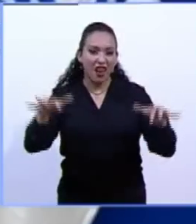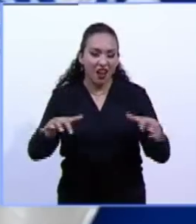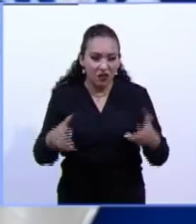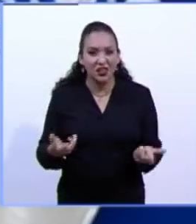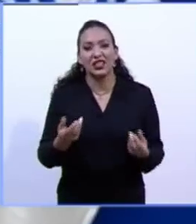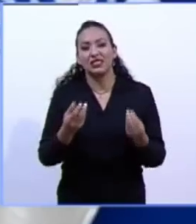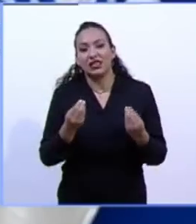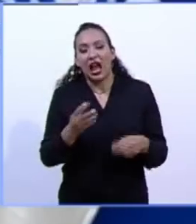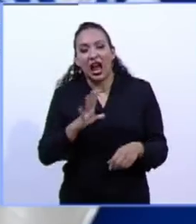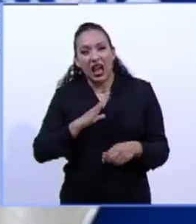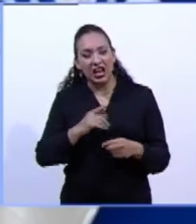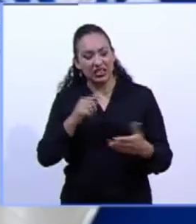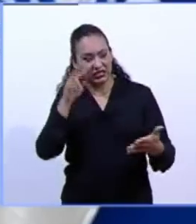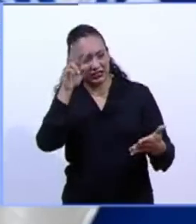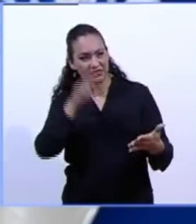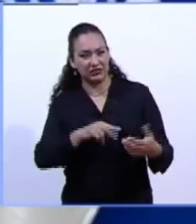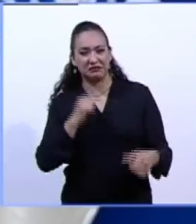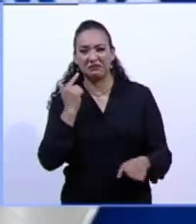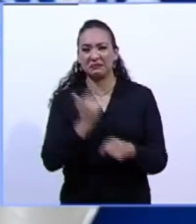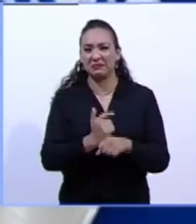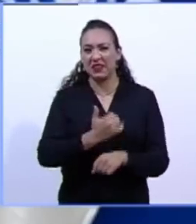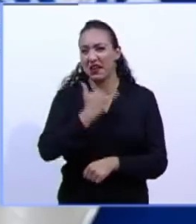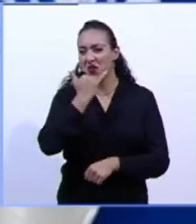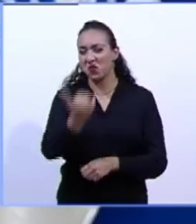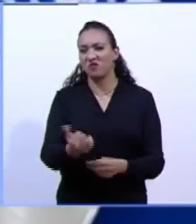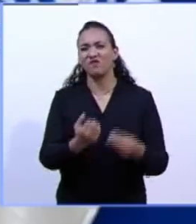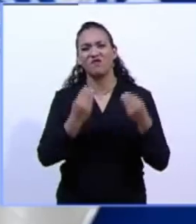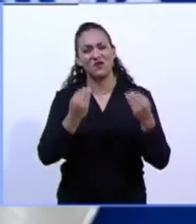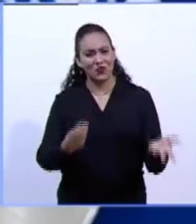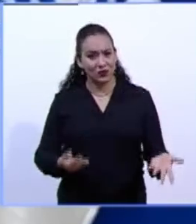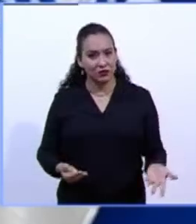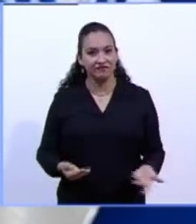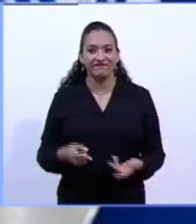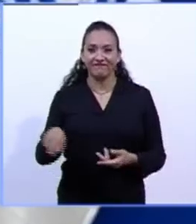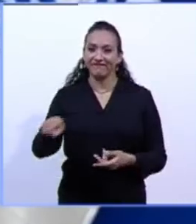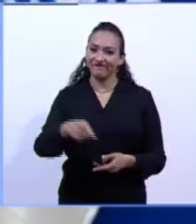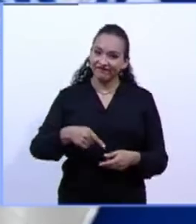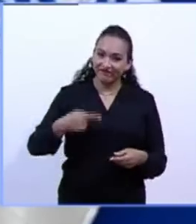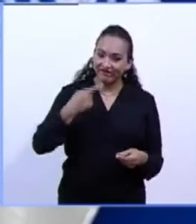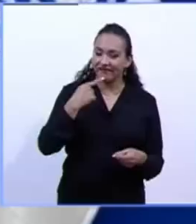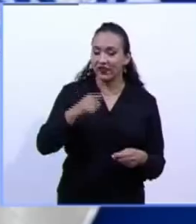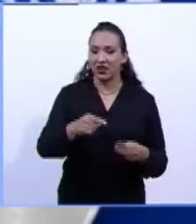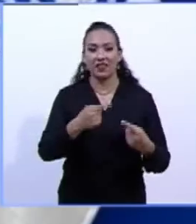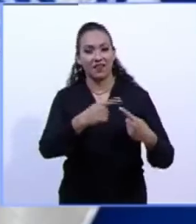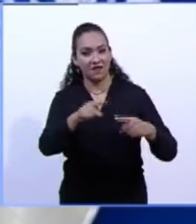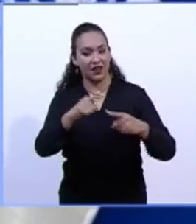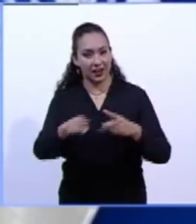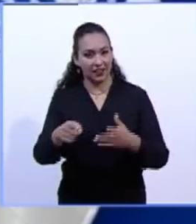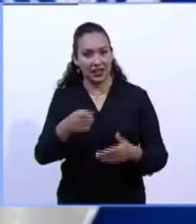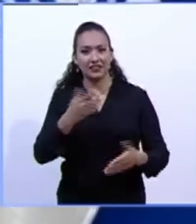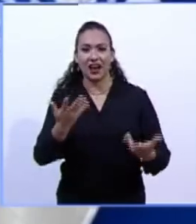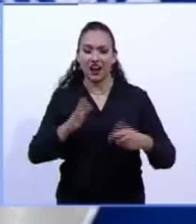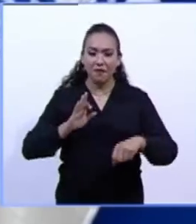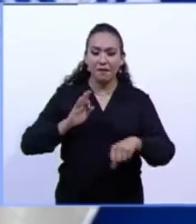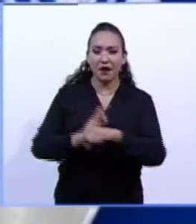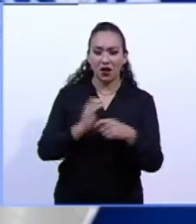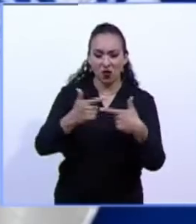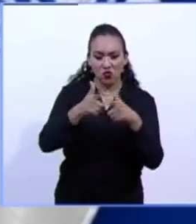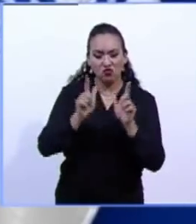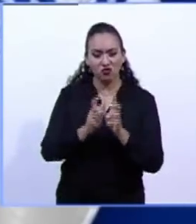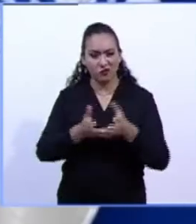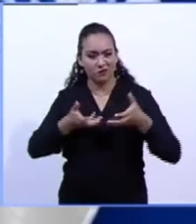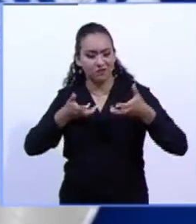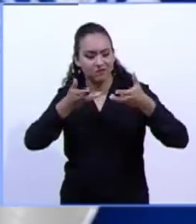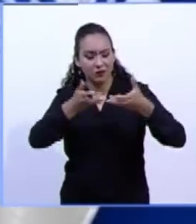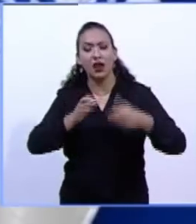gran cantidad de anomalías que se han presentado. Adelantó que promoverán acciones de inconstitucionalidad y amparos colectivos, además de